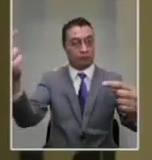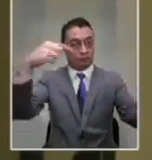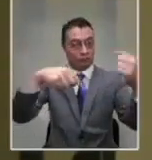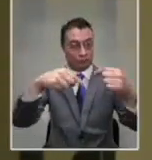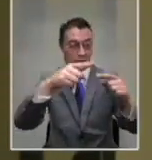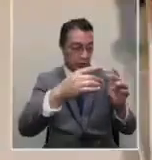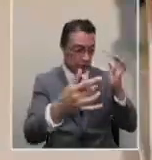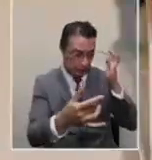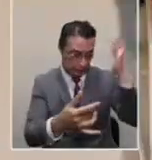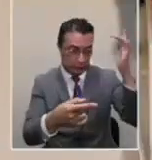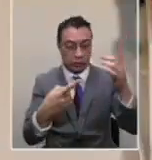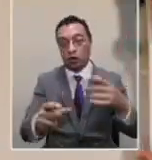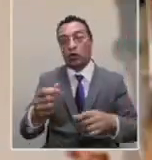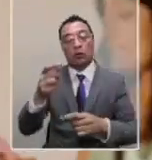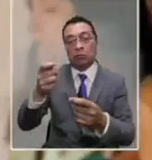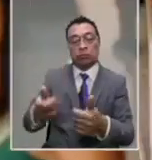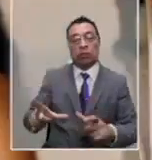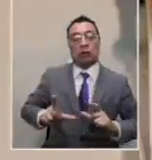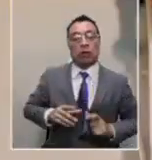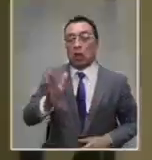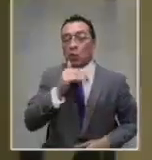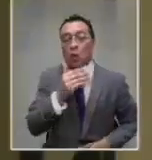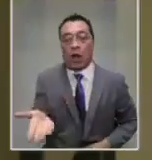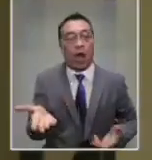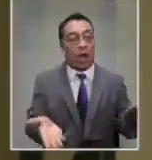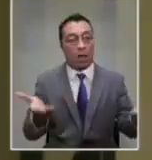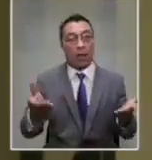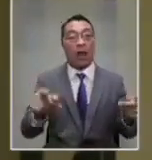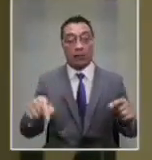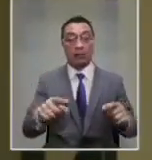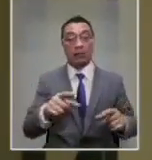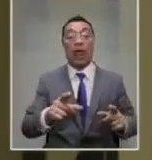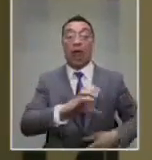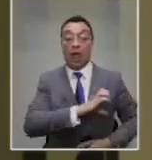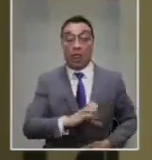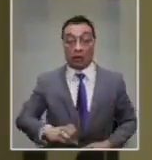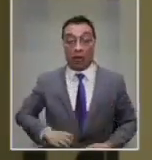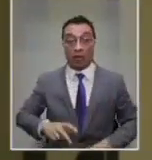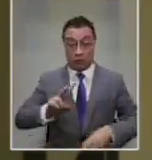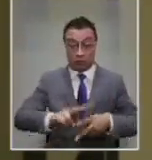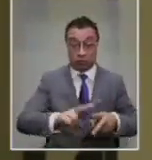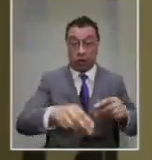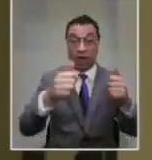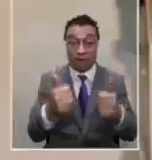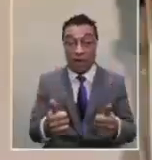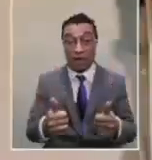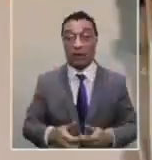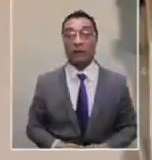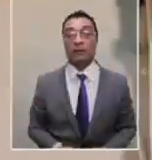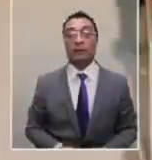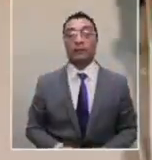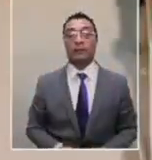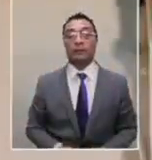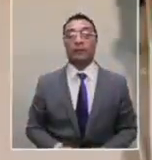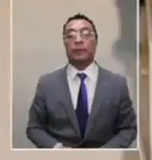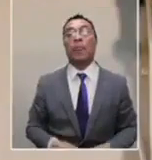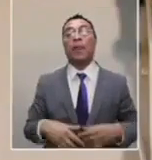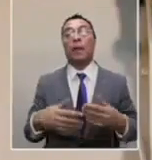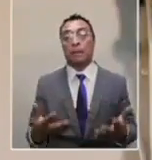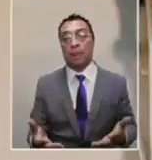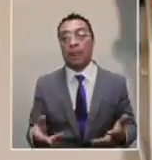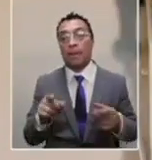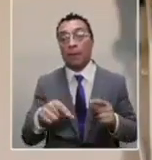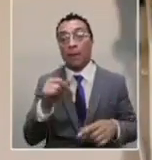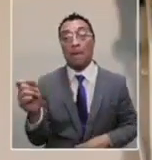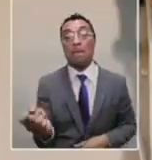inmigrantes en ese sentido. Sí. Y es un tema que hoy se está discutiendo. ¿El Estado está reaccionando a tiempo? Sí.